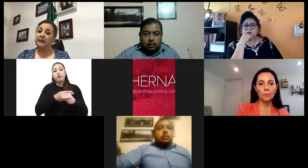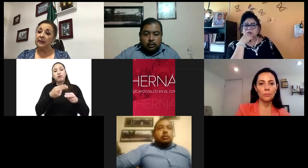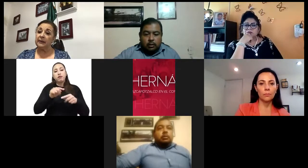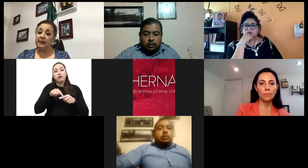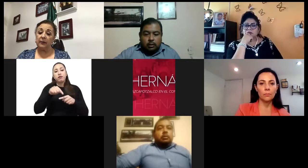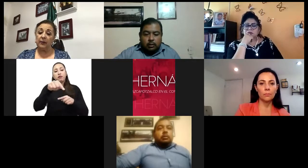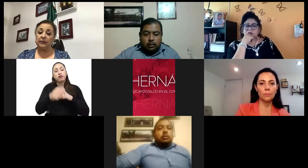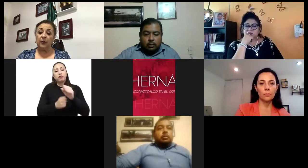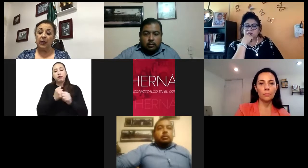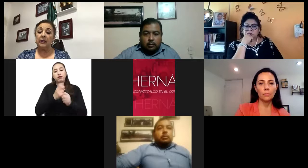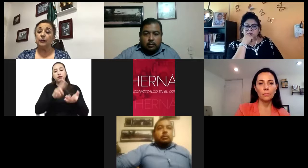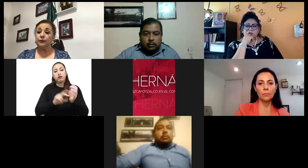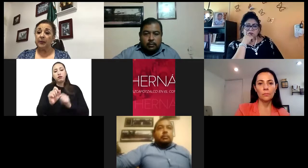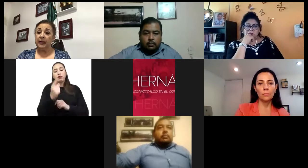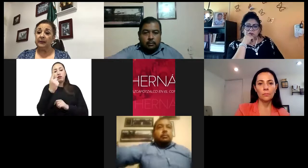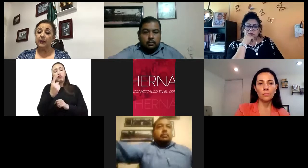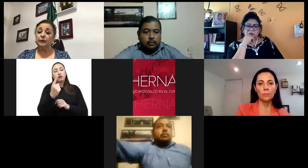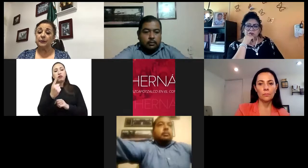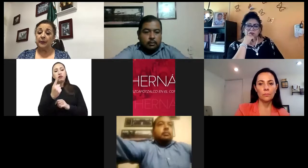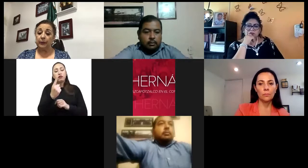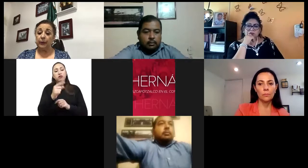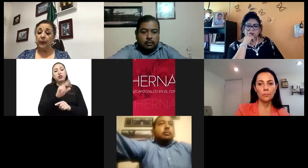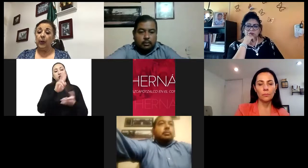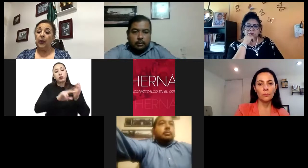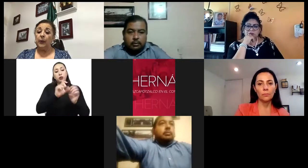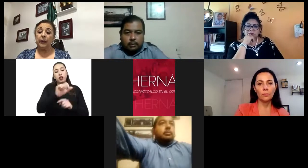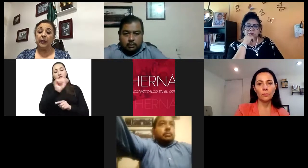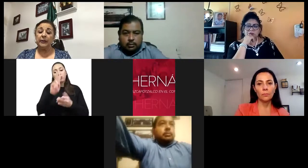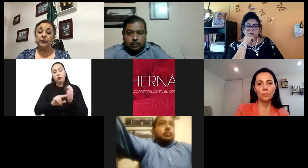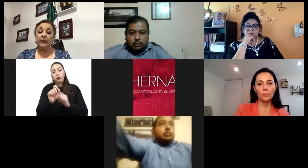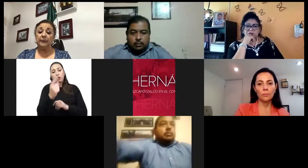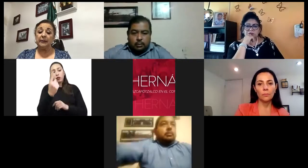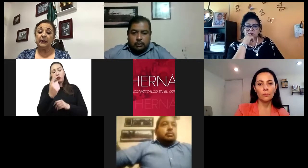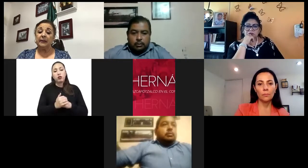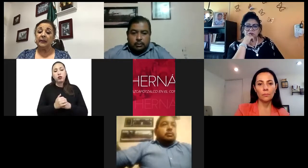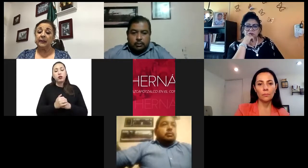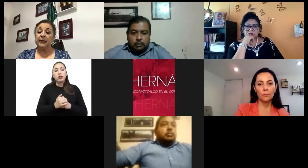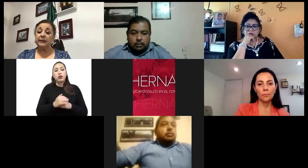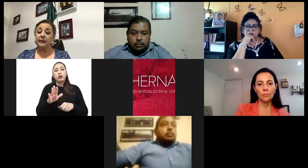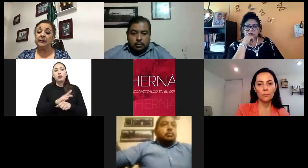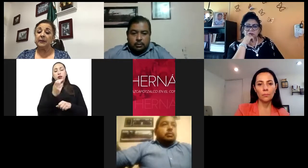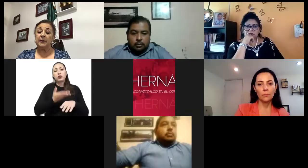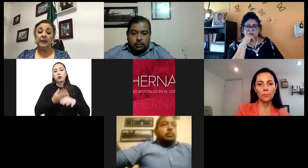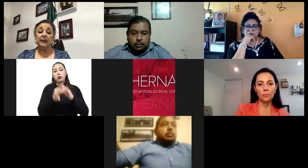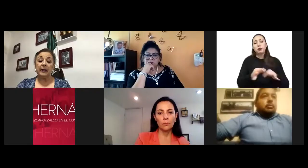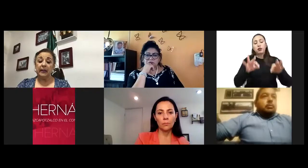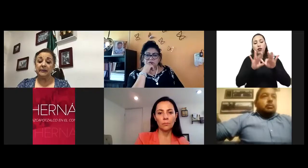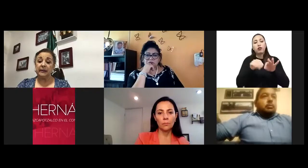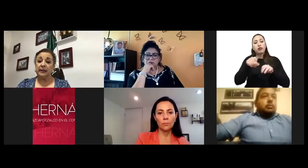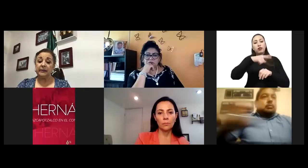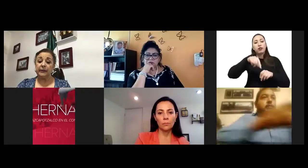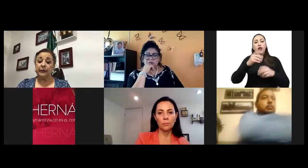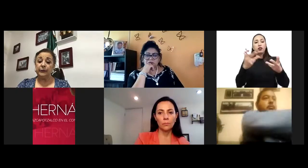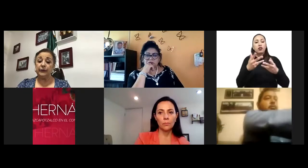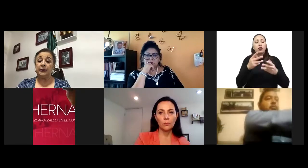del presente ciclo escolar 2020-2021. Por lo que resulta pertinente generar acciones que permitan a las